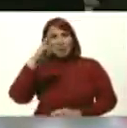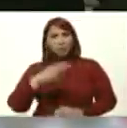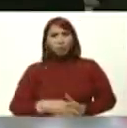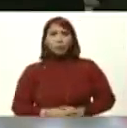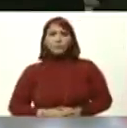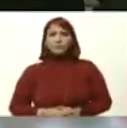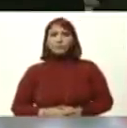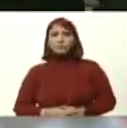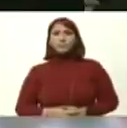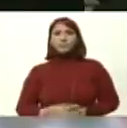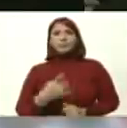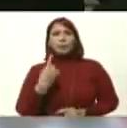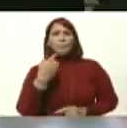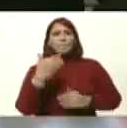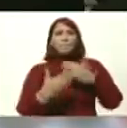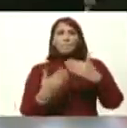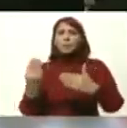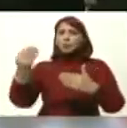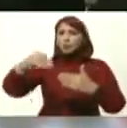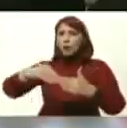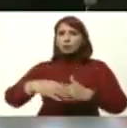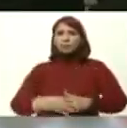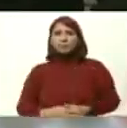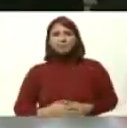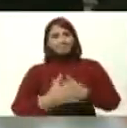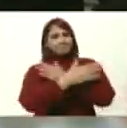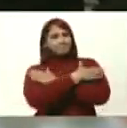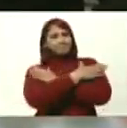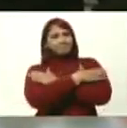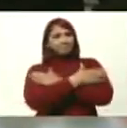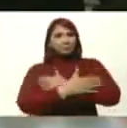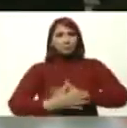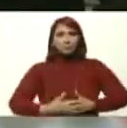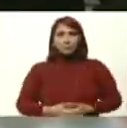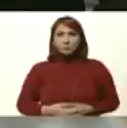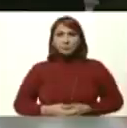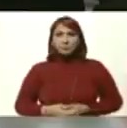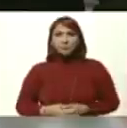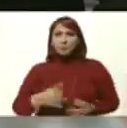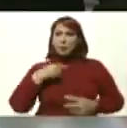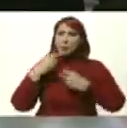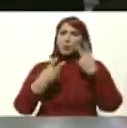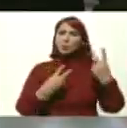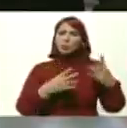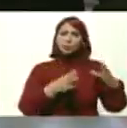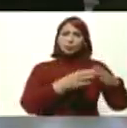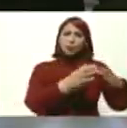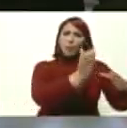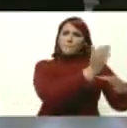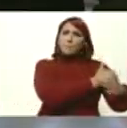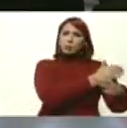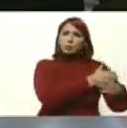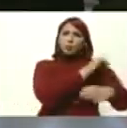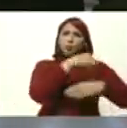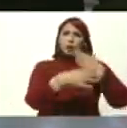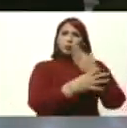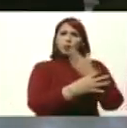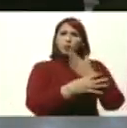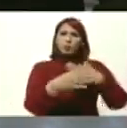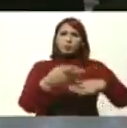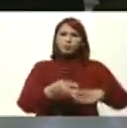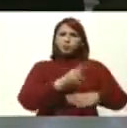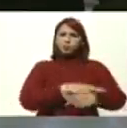Un paso más de avance. Felicito a las delegaciones de la oposición guaidocista